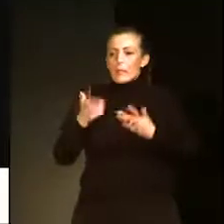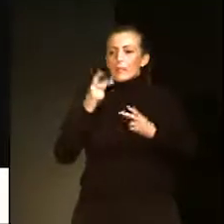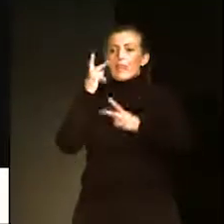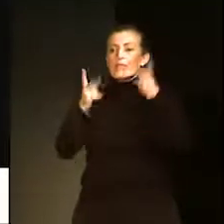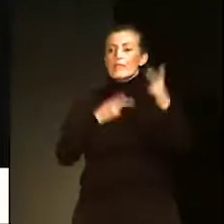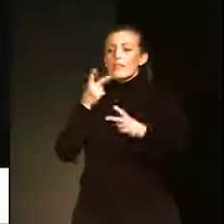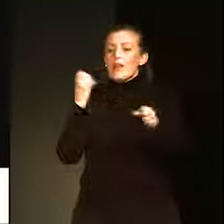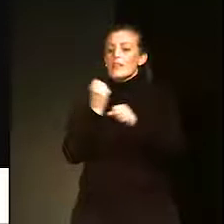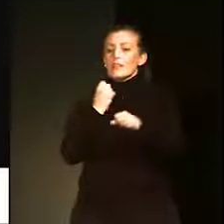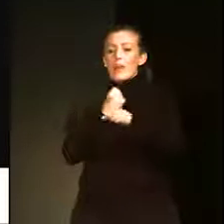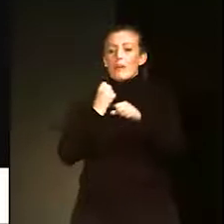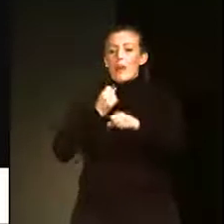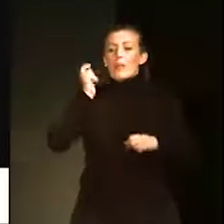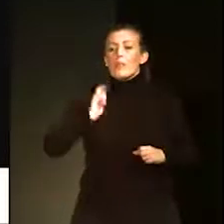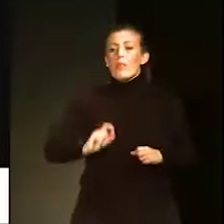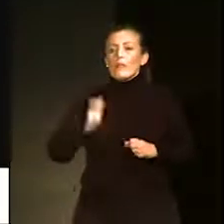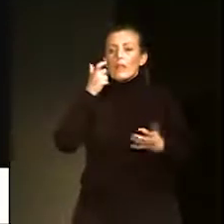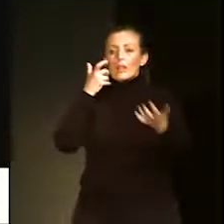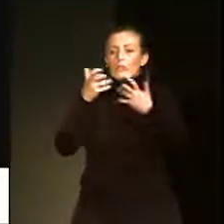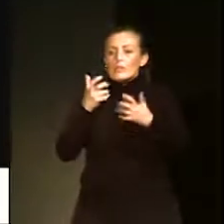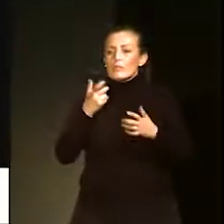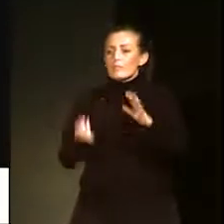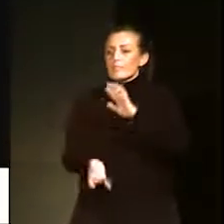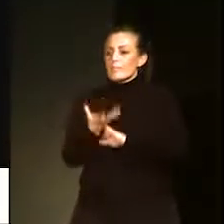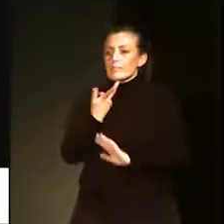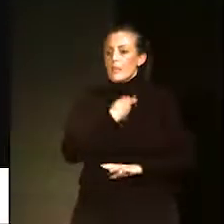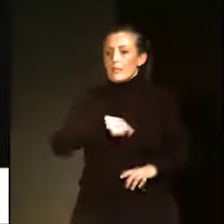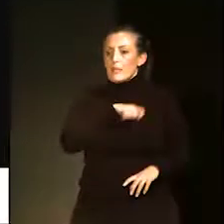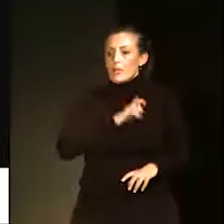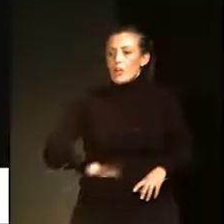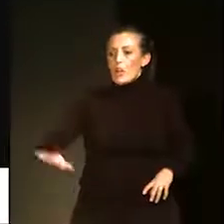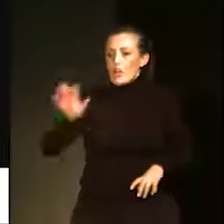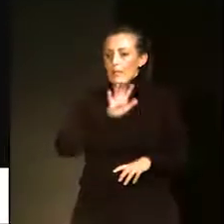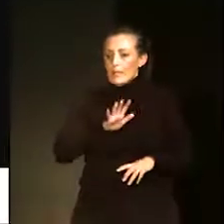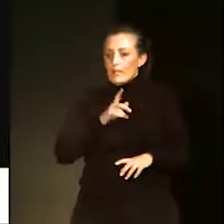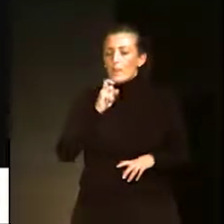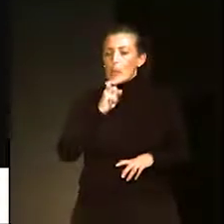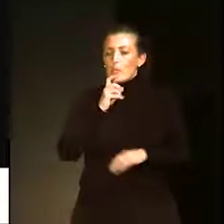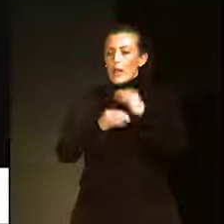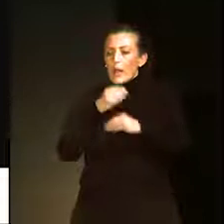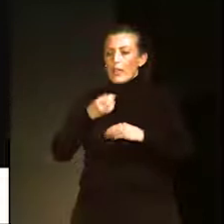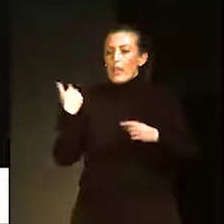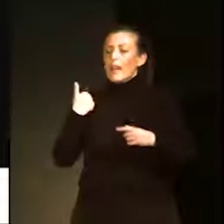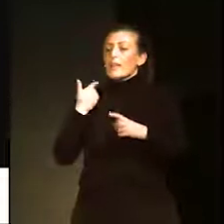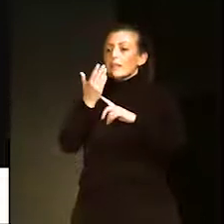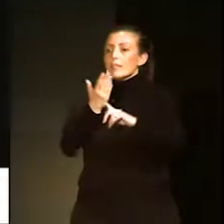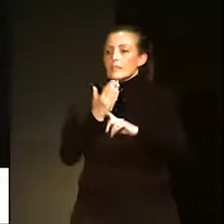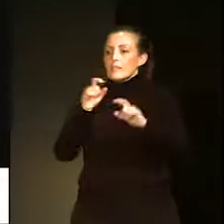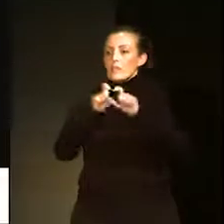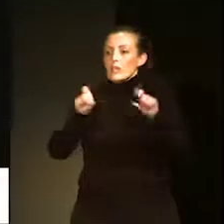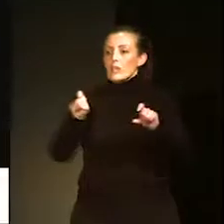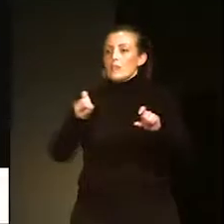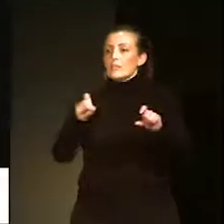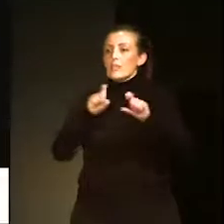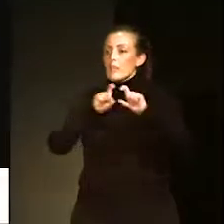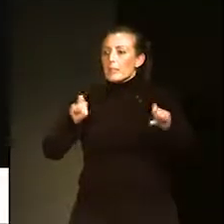el trabajo profesional de los artistas y creadores españoles, y eso se concreta en esta edición con la presencia de la compañía de